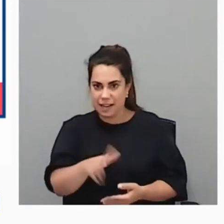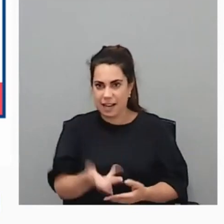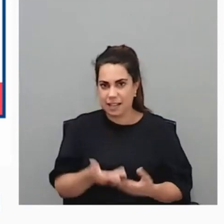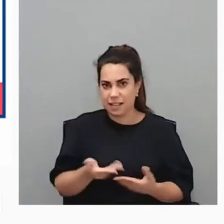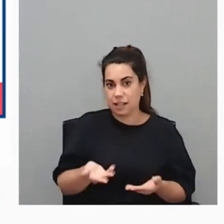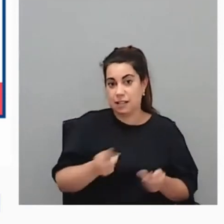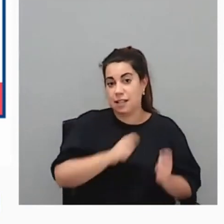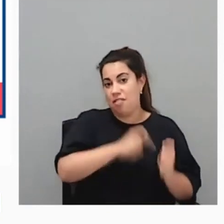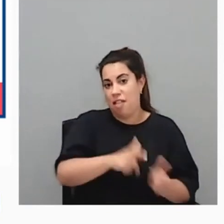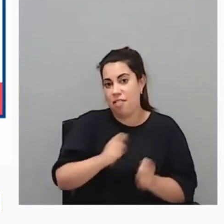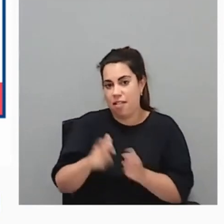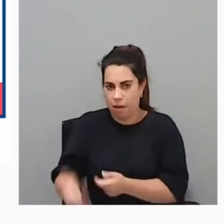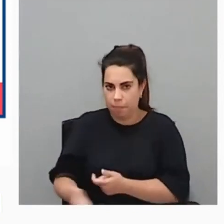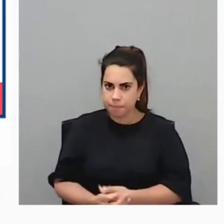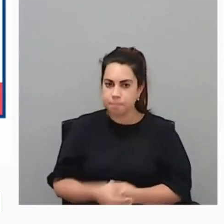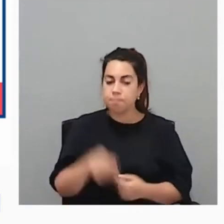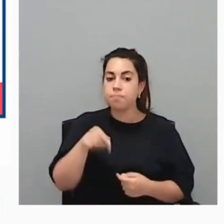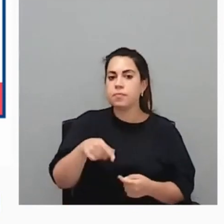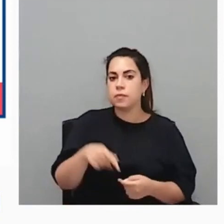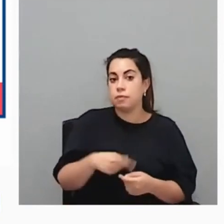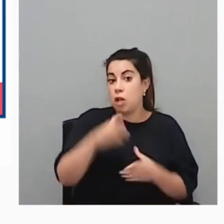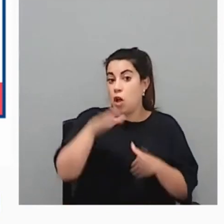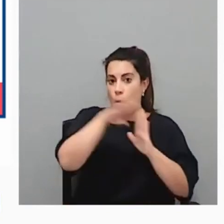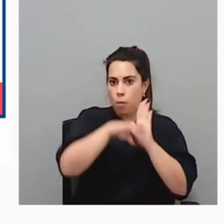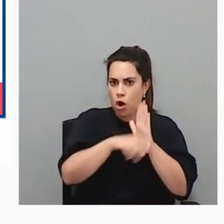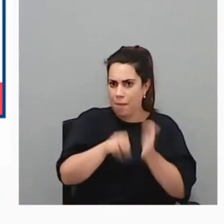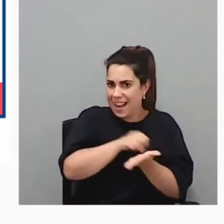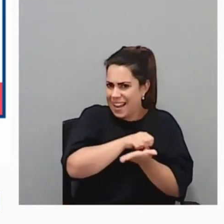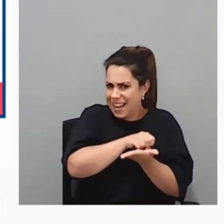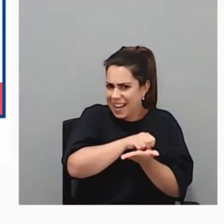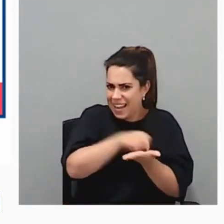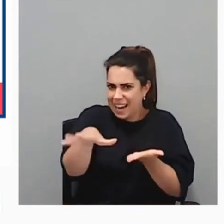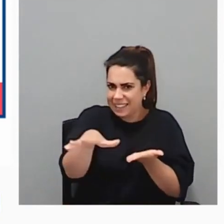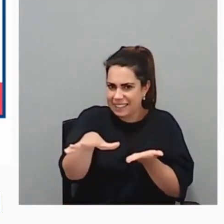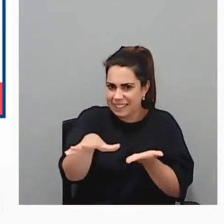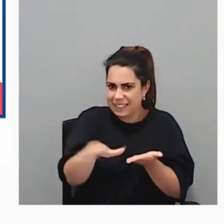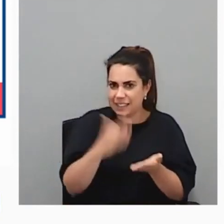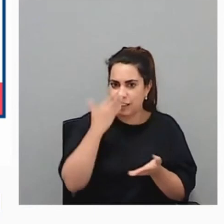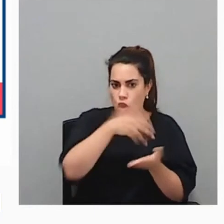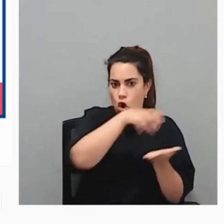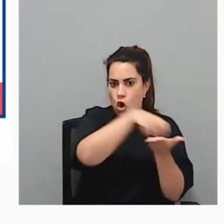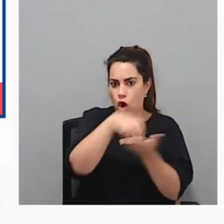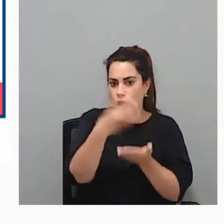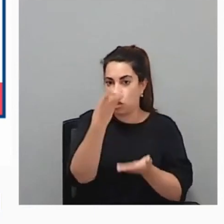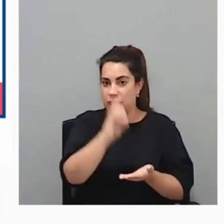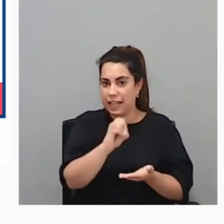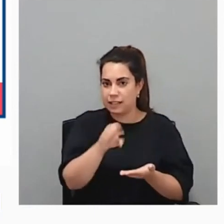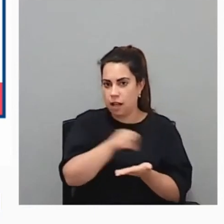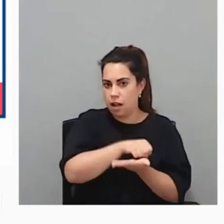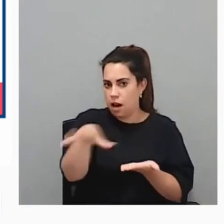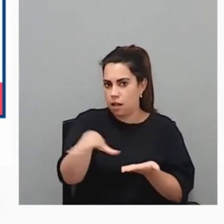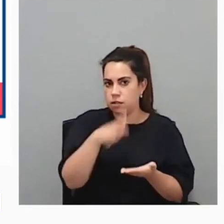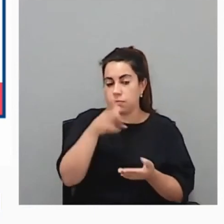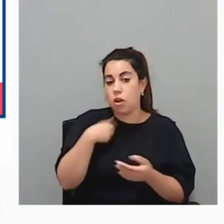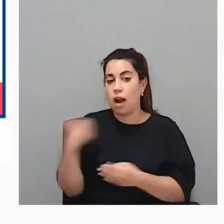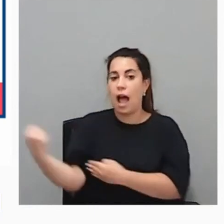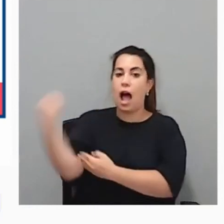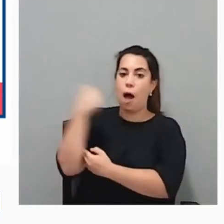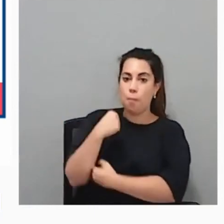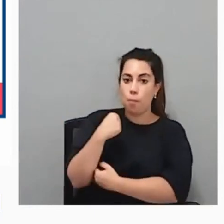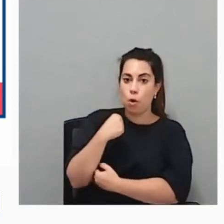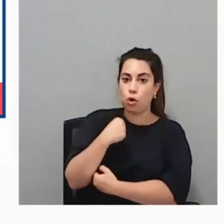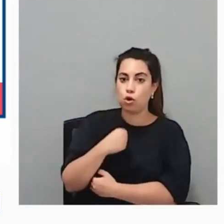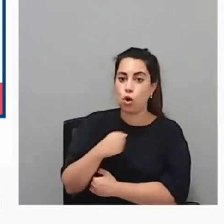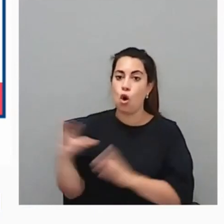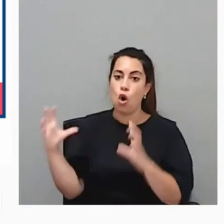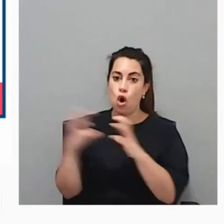Este programa va a ser totalmente gratuito para los 30 colegios porque tenemos la suerte de contar con el apoyo de la Fundación Orange, que va a